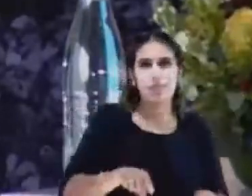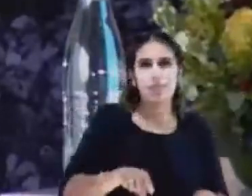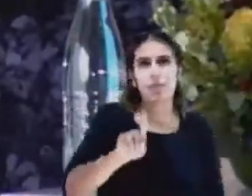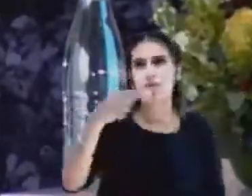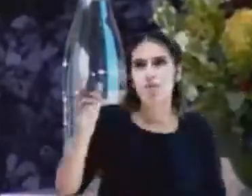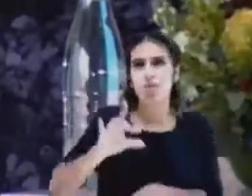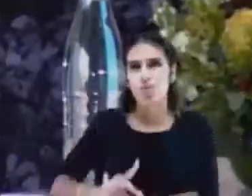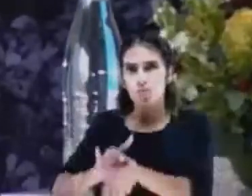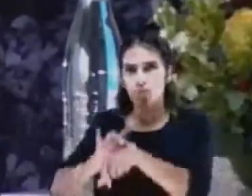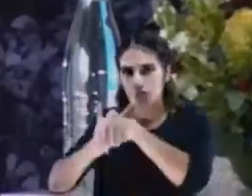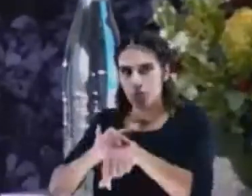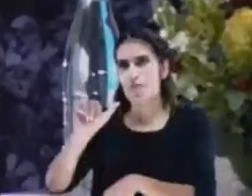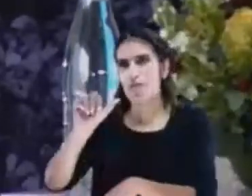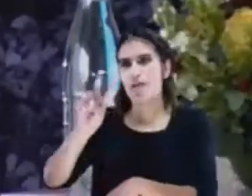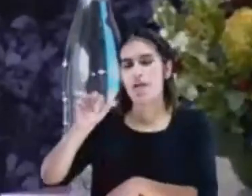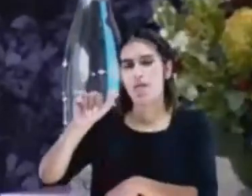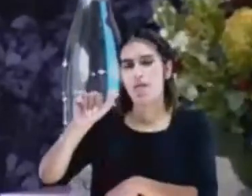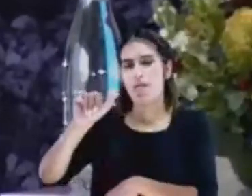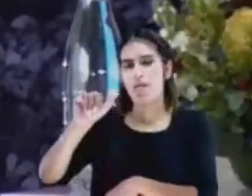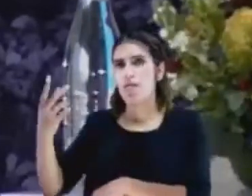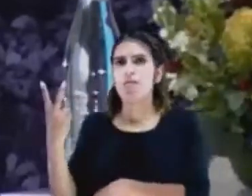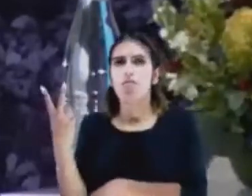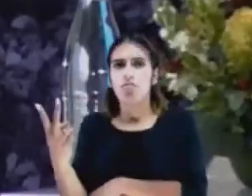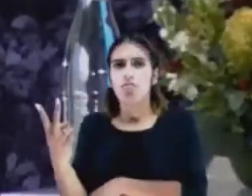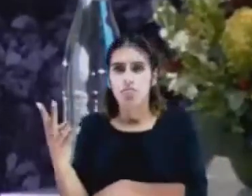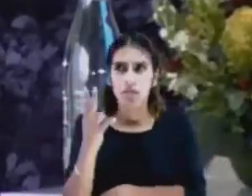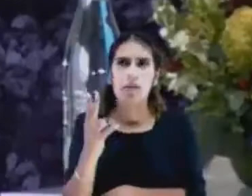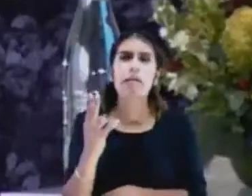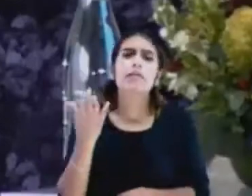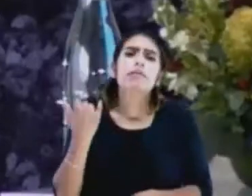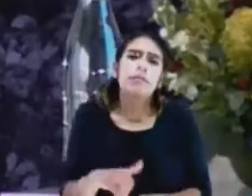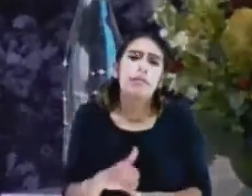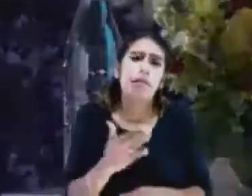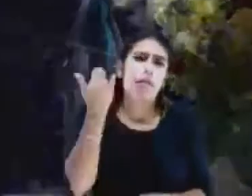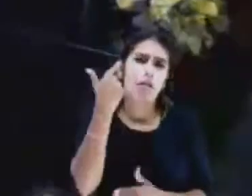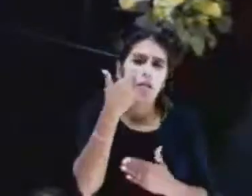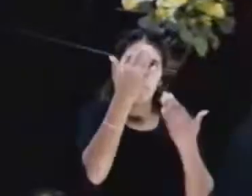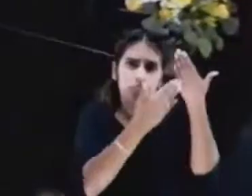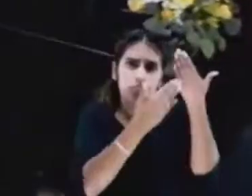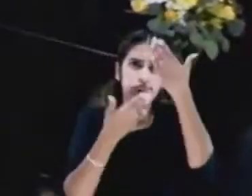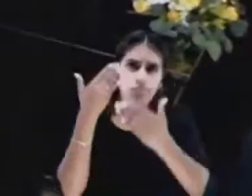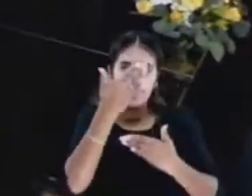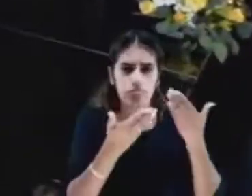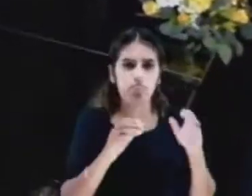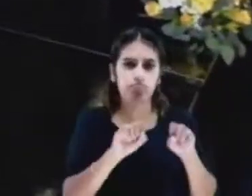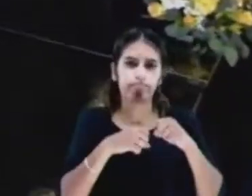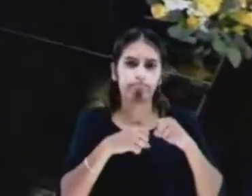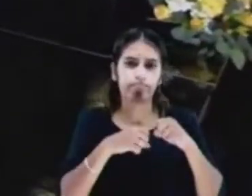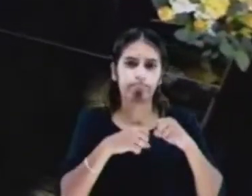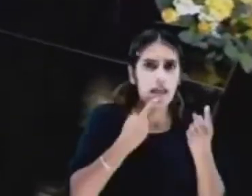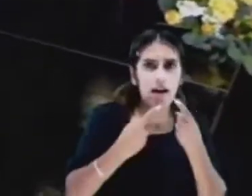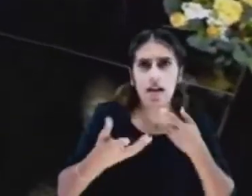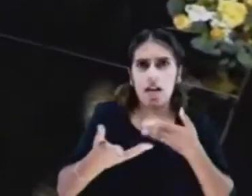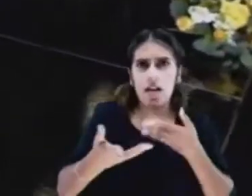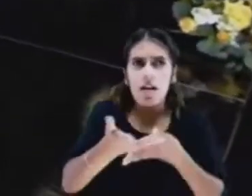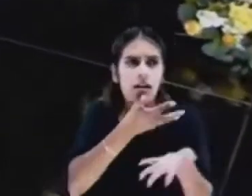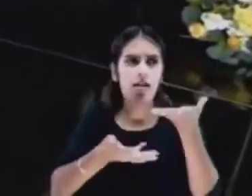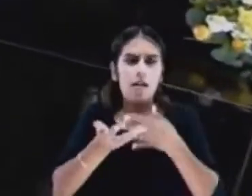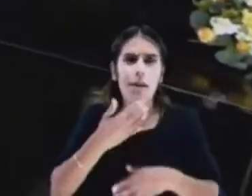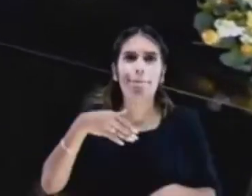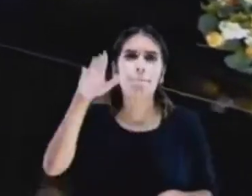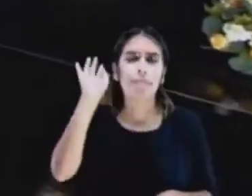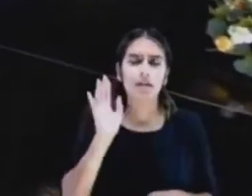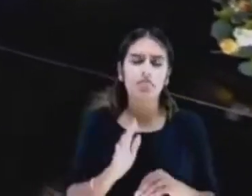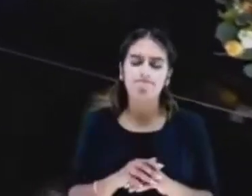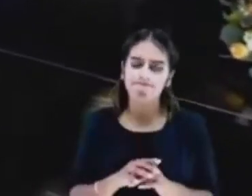doctor álvaro nave es un tema que lo hemos venido analizando en sala que hay unos manchados y las camino analizando y es mostrarles ustedes lo que